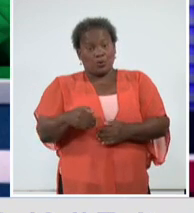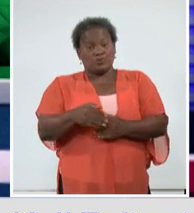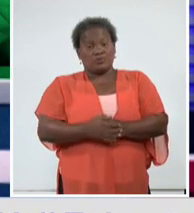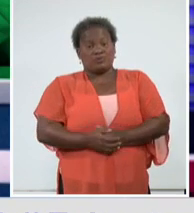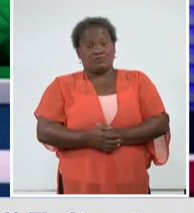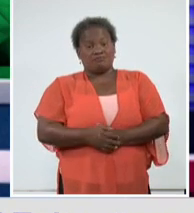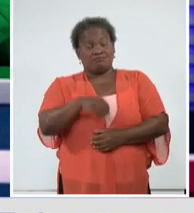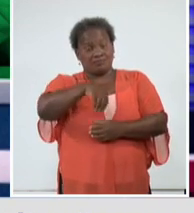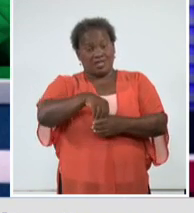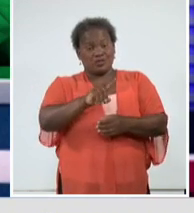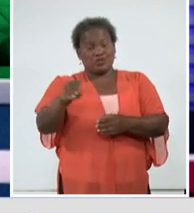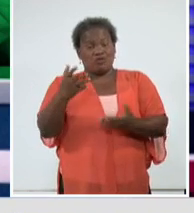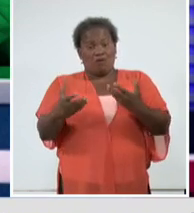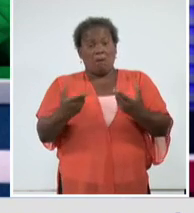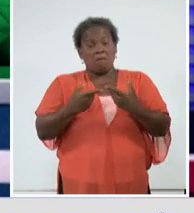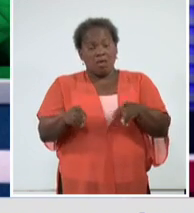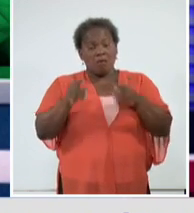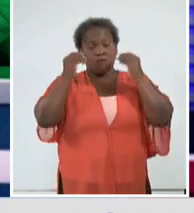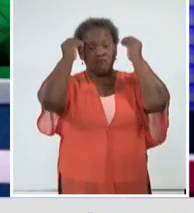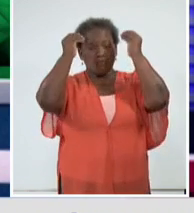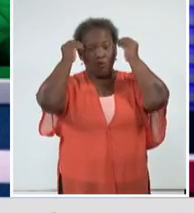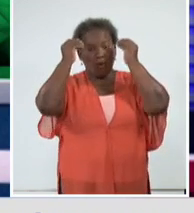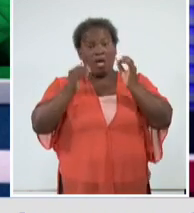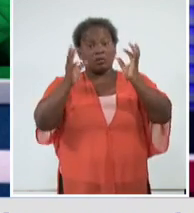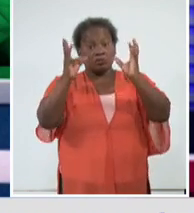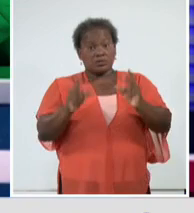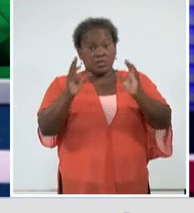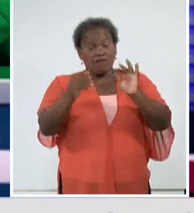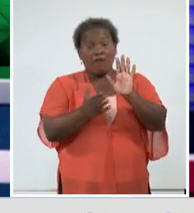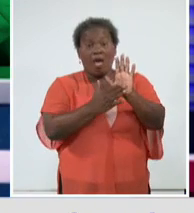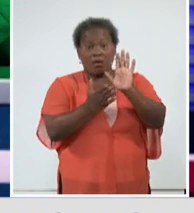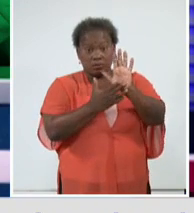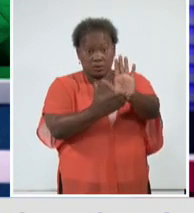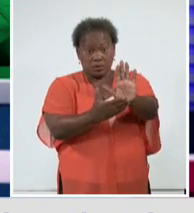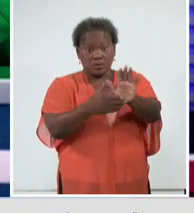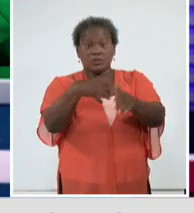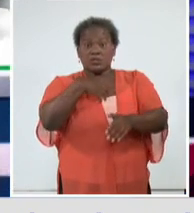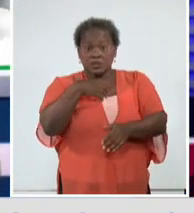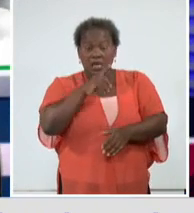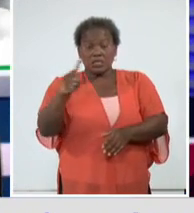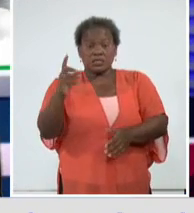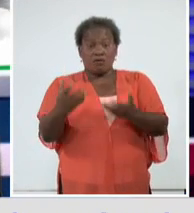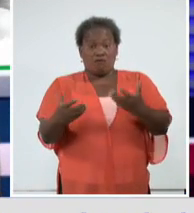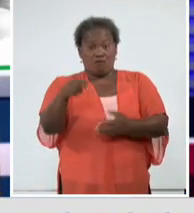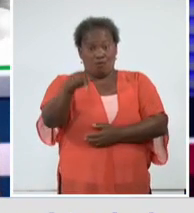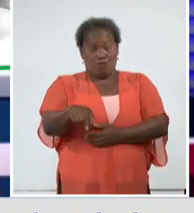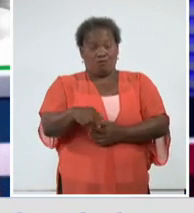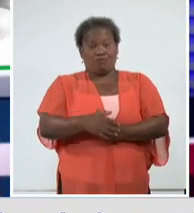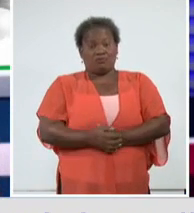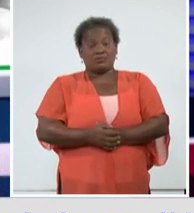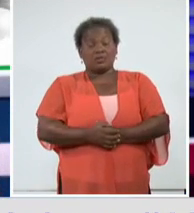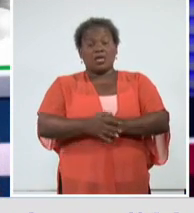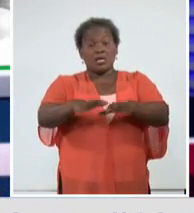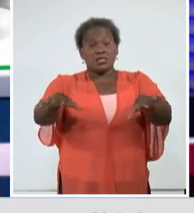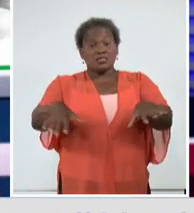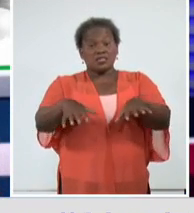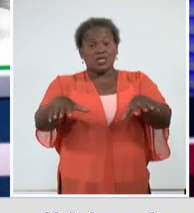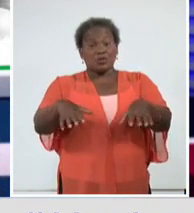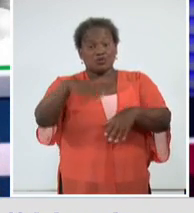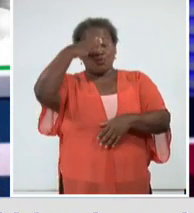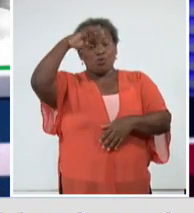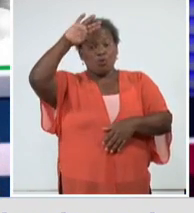no deja de preocupar las cifras que exhibe en estos momentos. Bueno, la situación epidemiológica de nuestro país